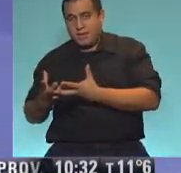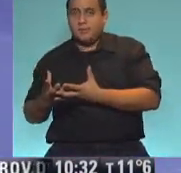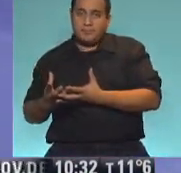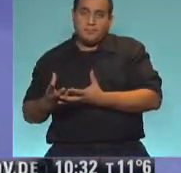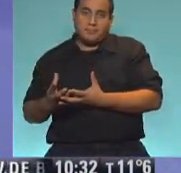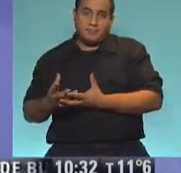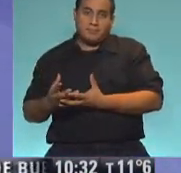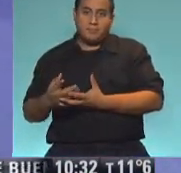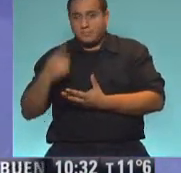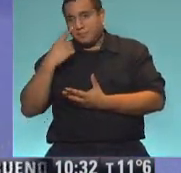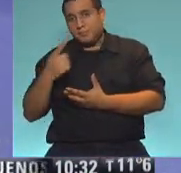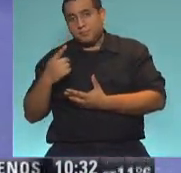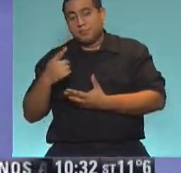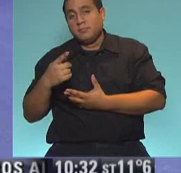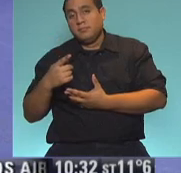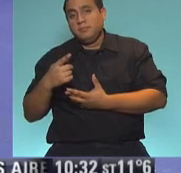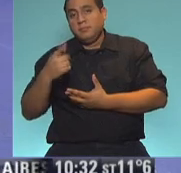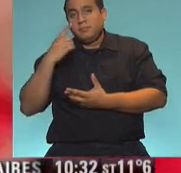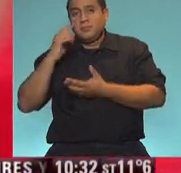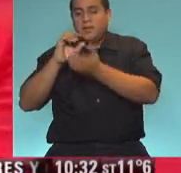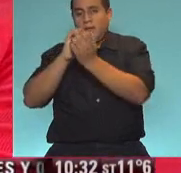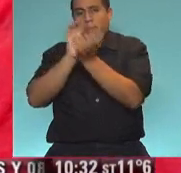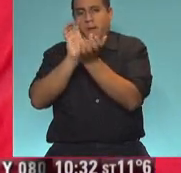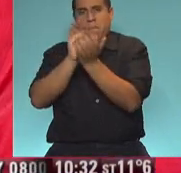un... Ustedes la jabonera loca.